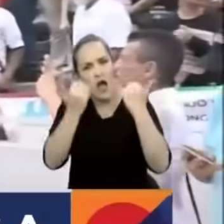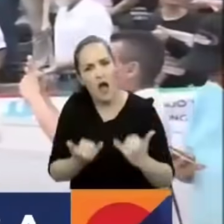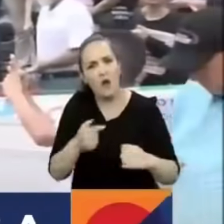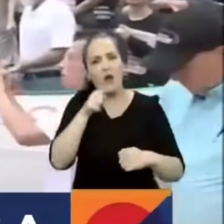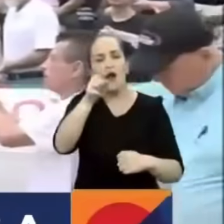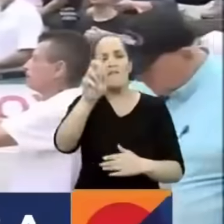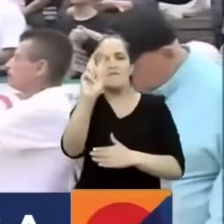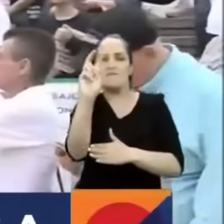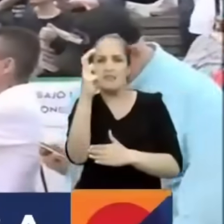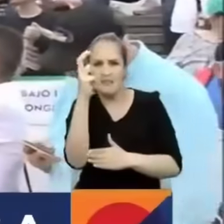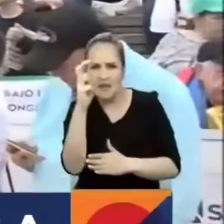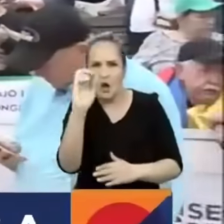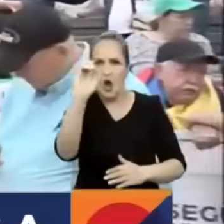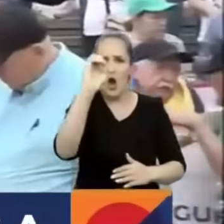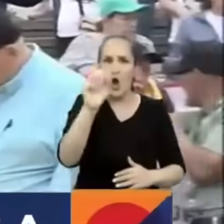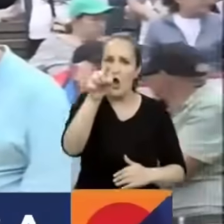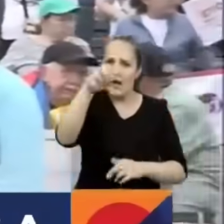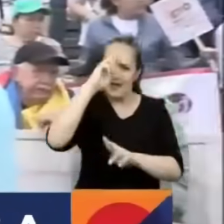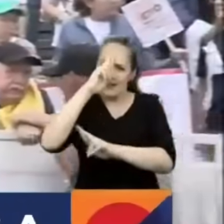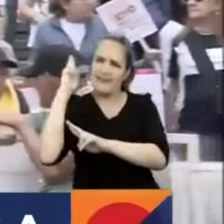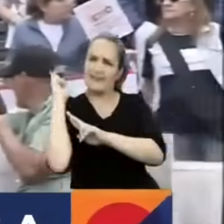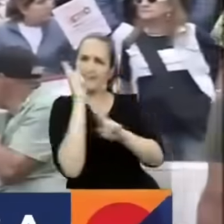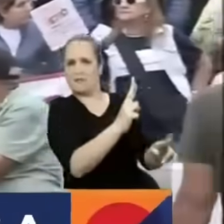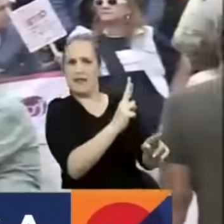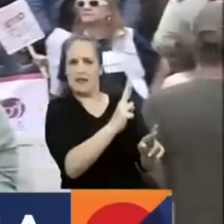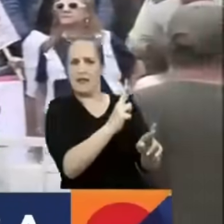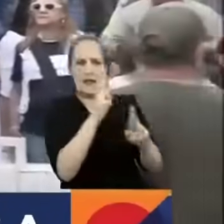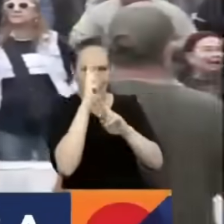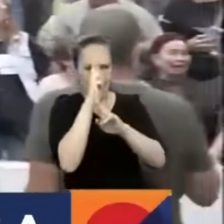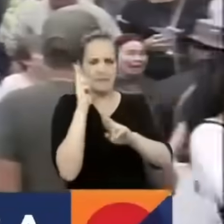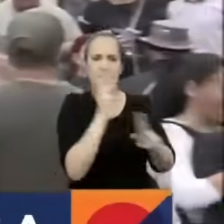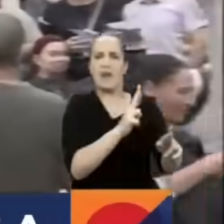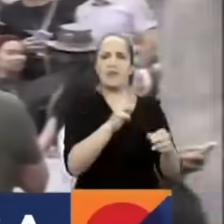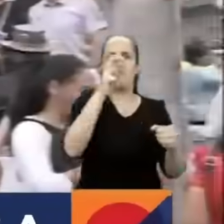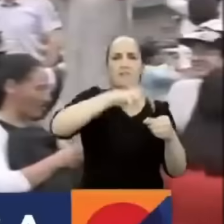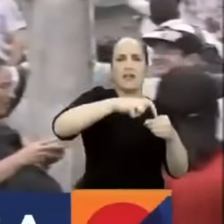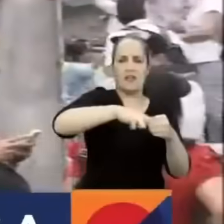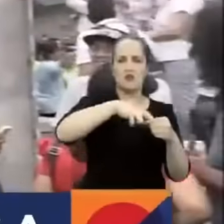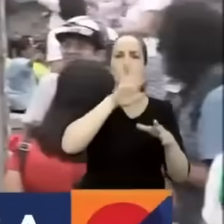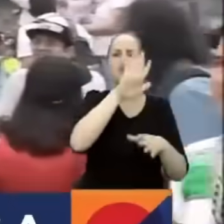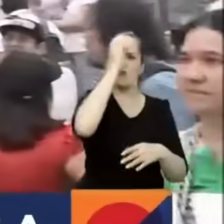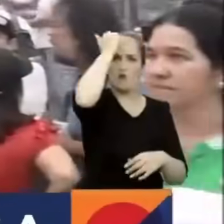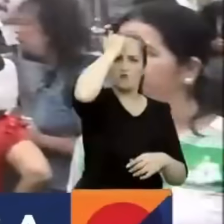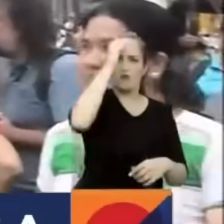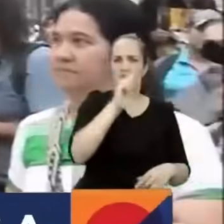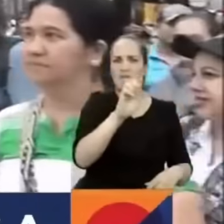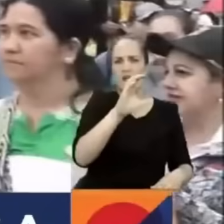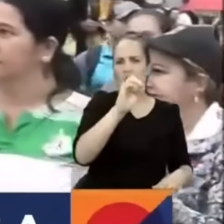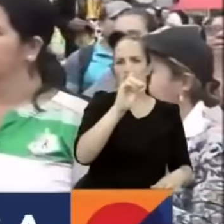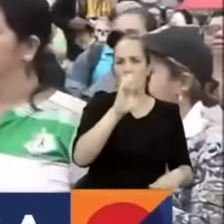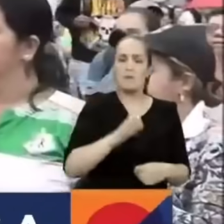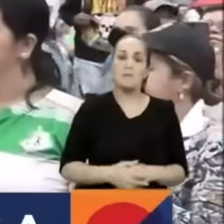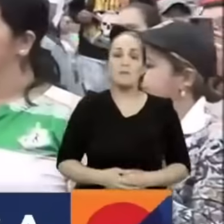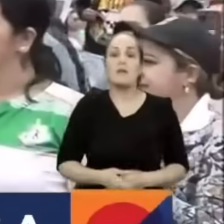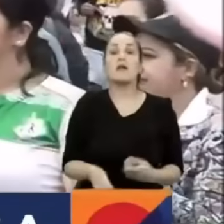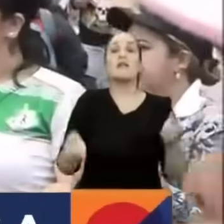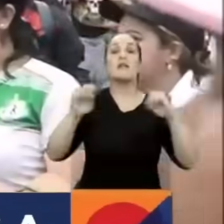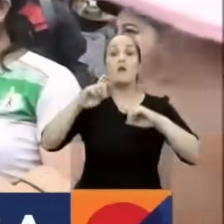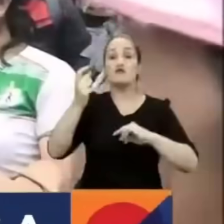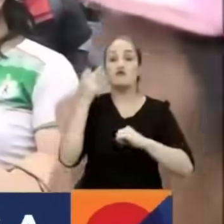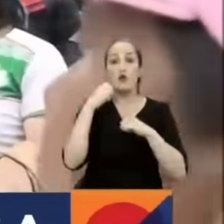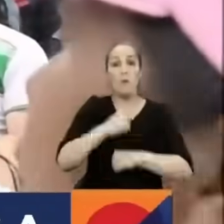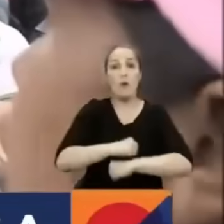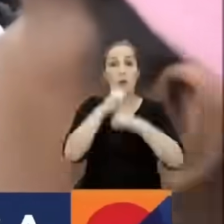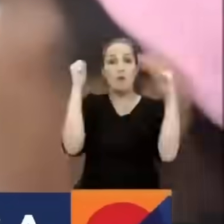al fiscal que respete a FECODE. Muchas gracias. Pues también en el transcurso de la mañana, docentes